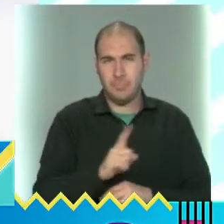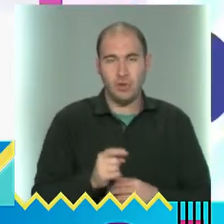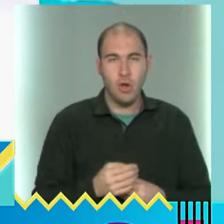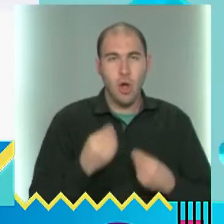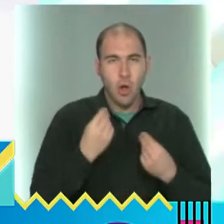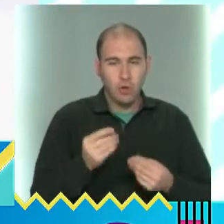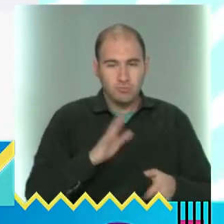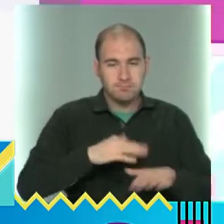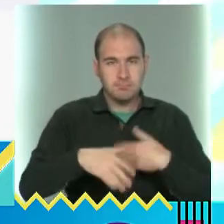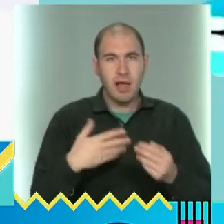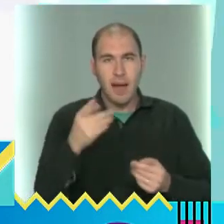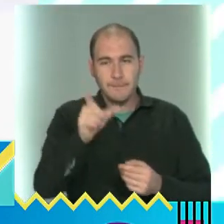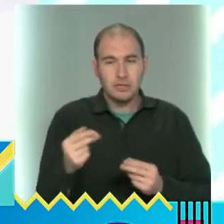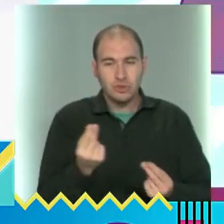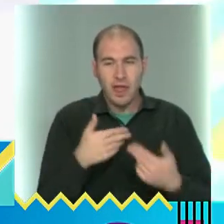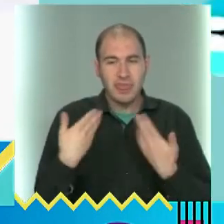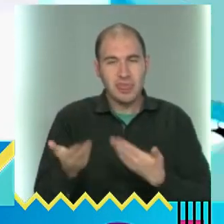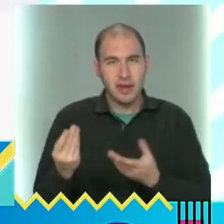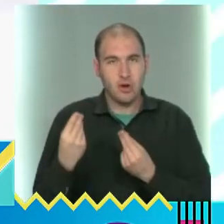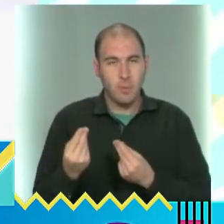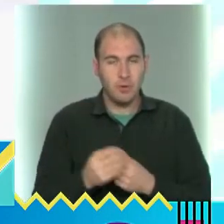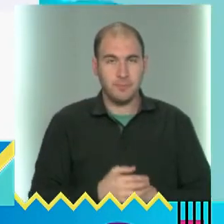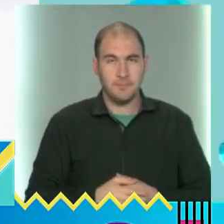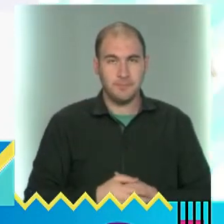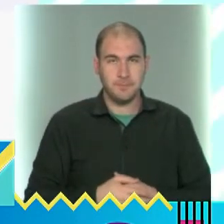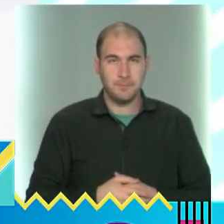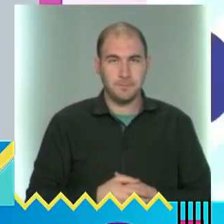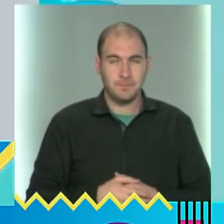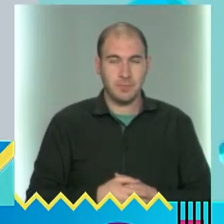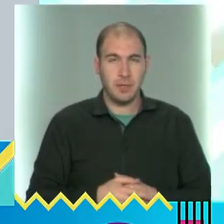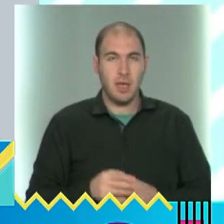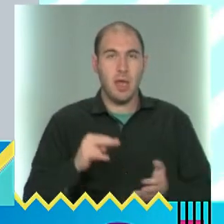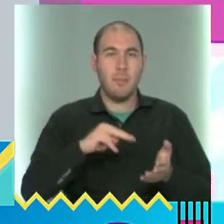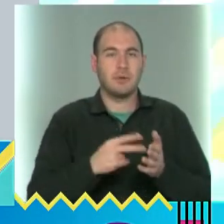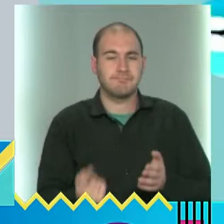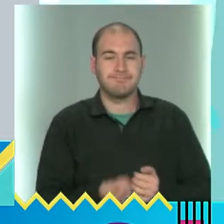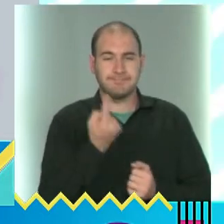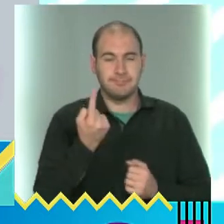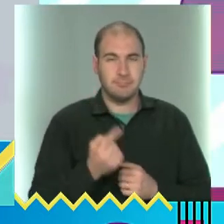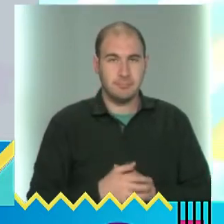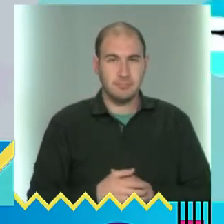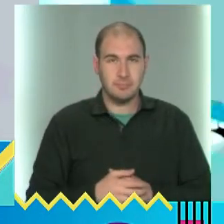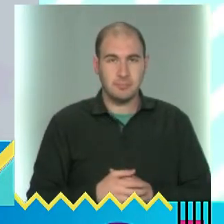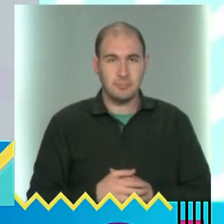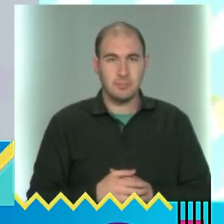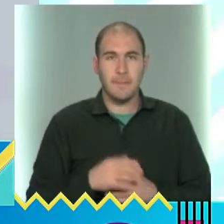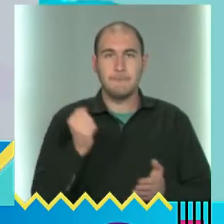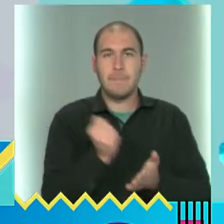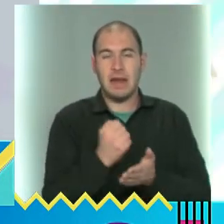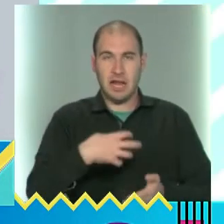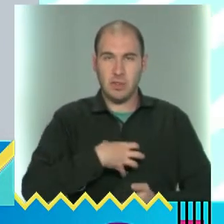Cómo llevarlos hasta el usuario como productos tal. Uno de los problemas es el